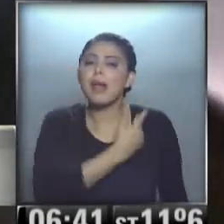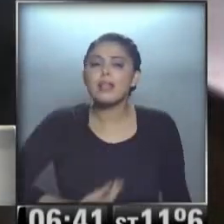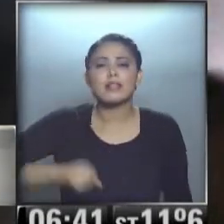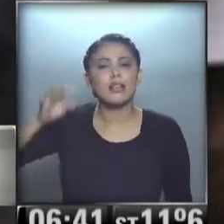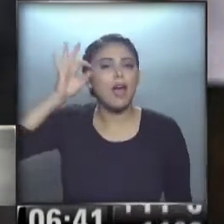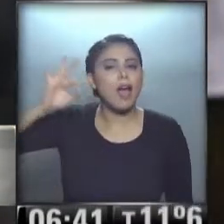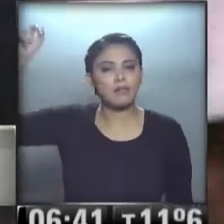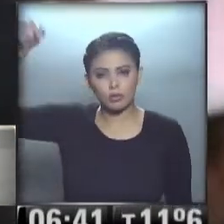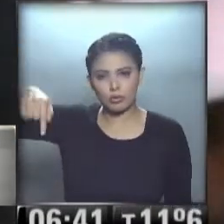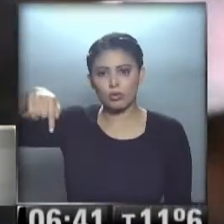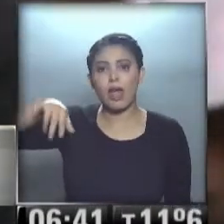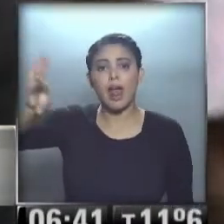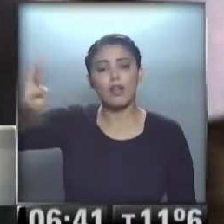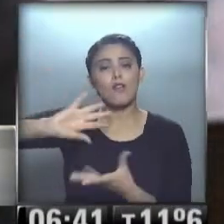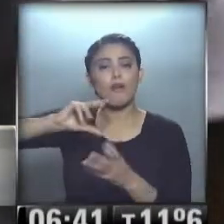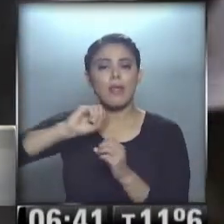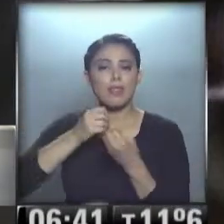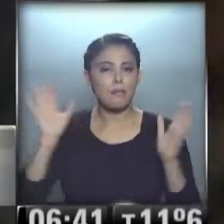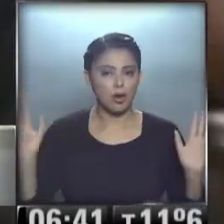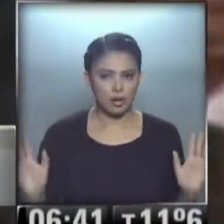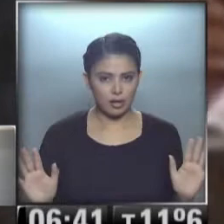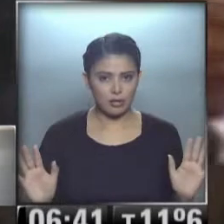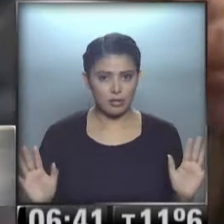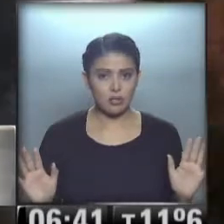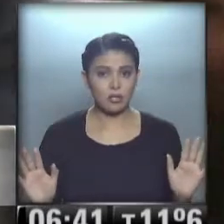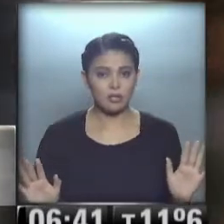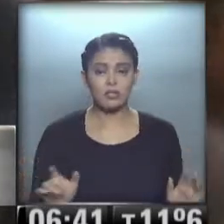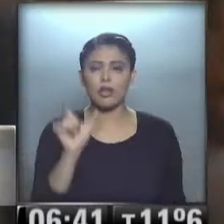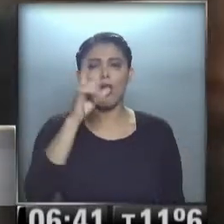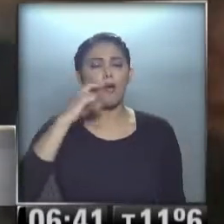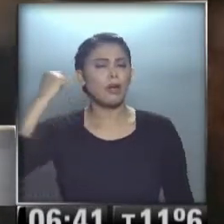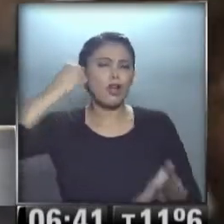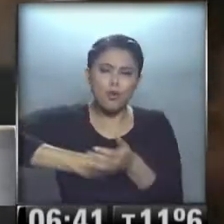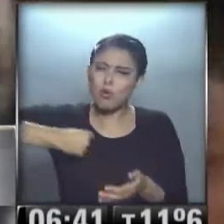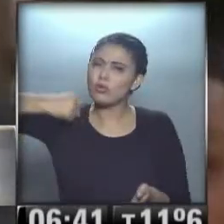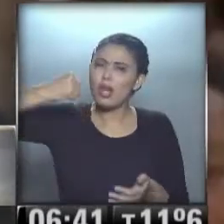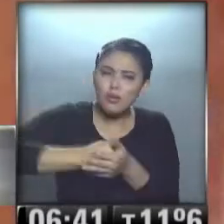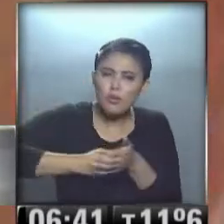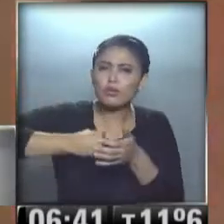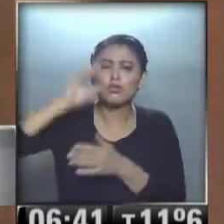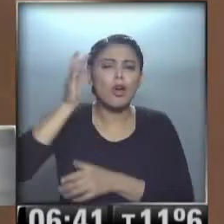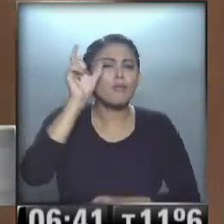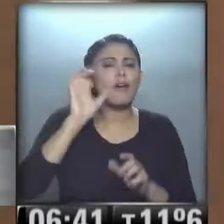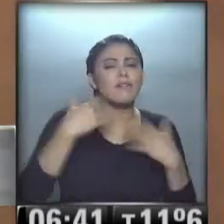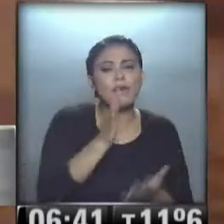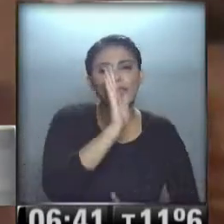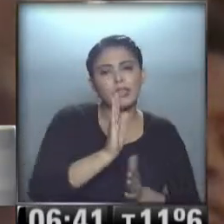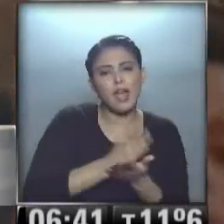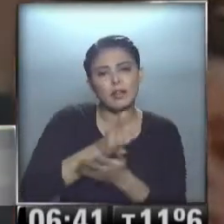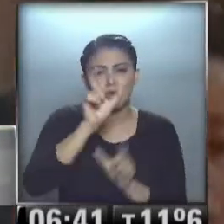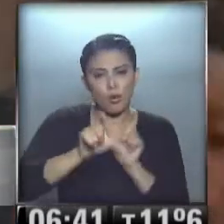Sudáfrica elegido democráticamente. Un incesante defensor de los derechos humanos. Recibió más